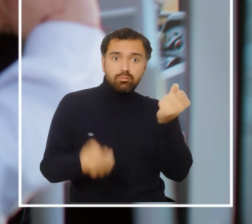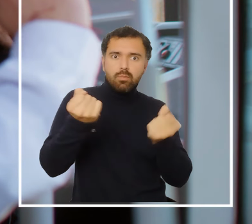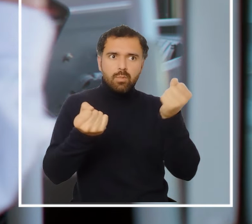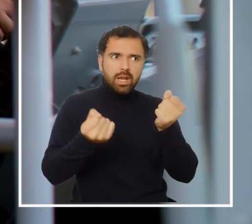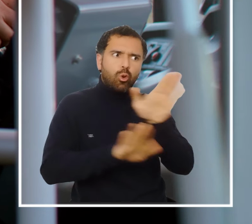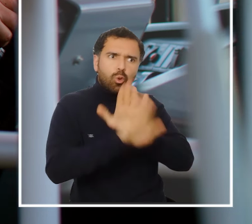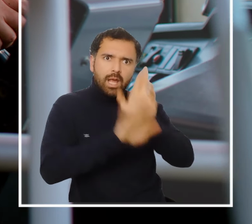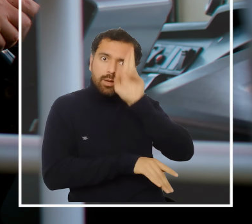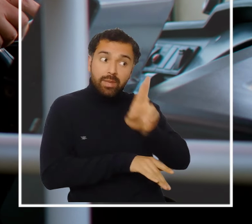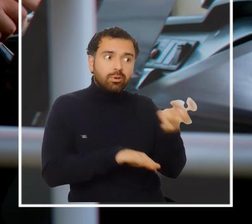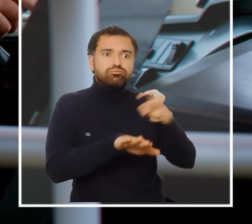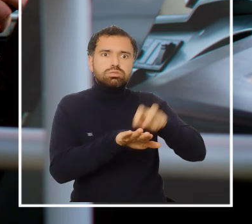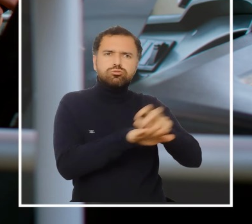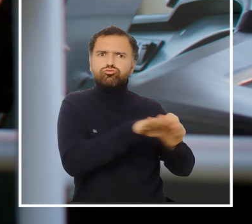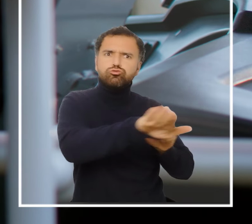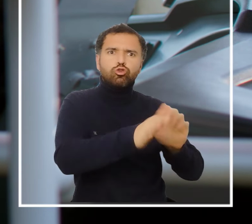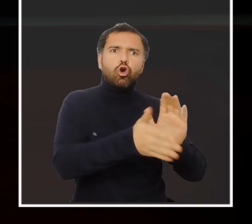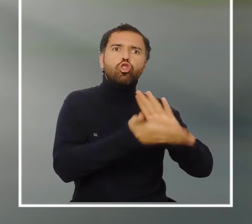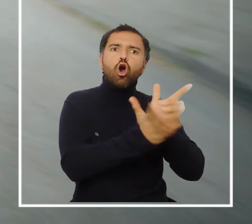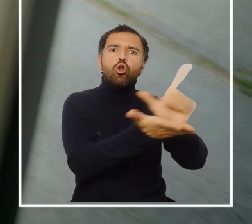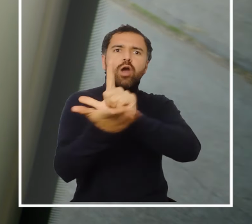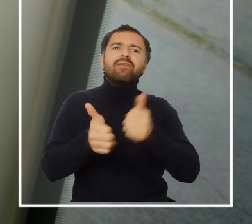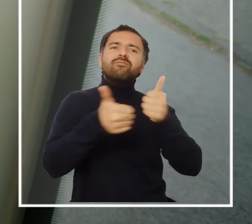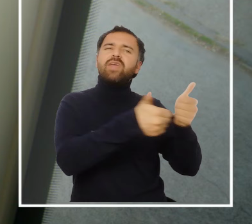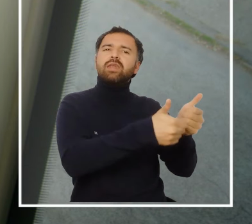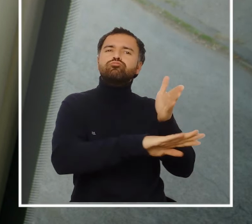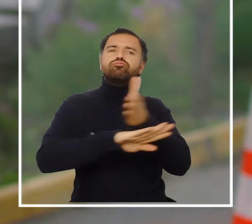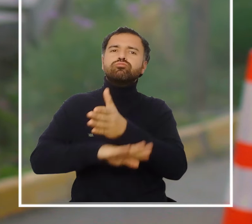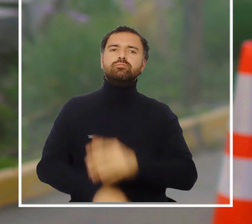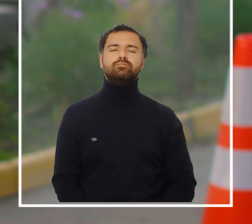conduzco con respeto y cuidado para que lleguen bien a todas partes.